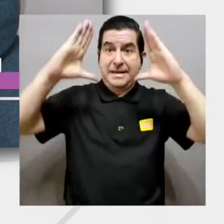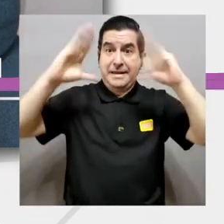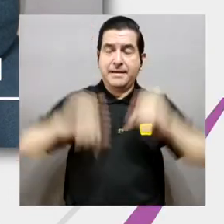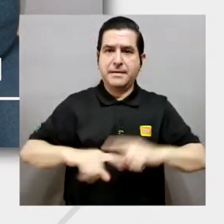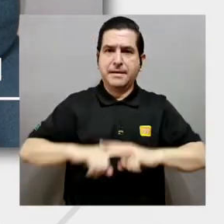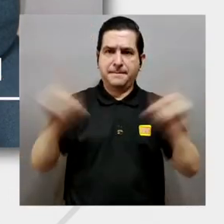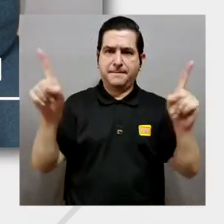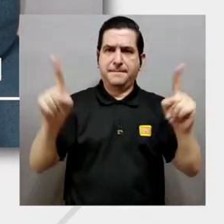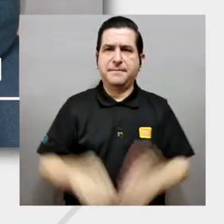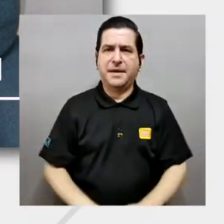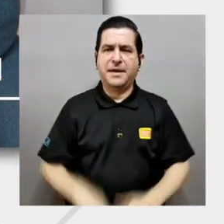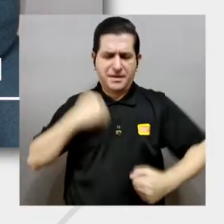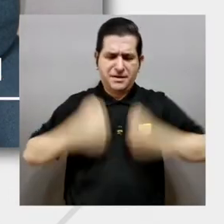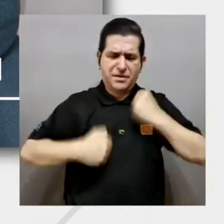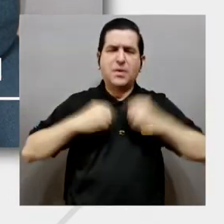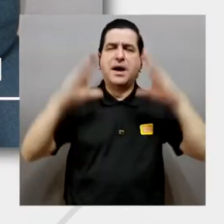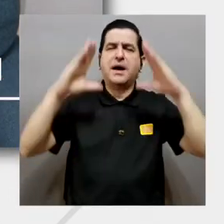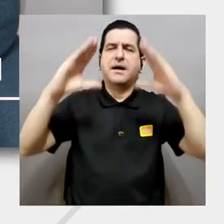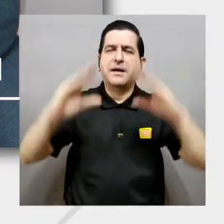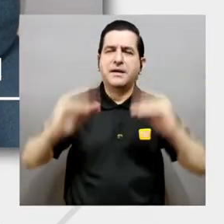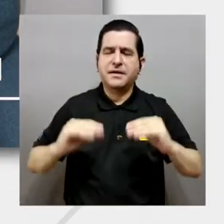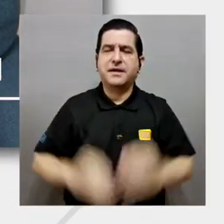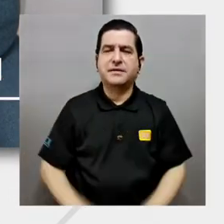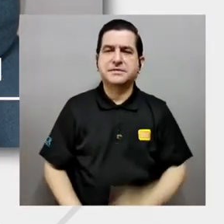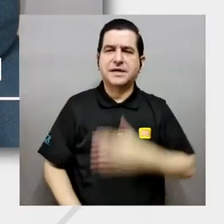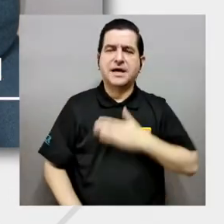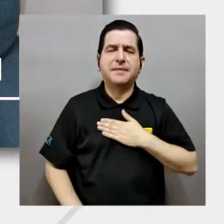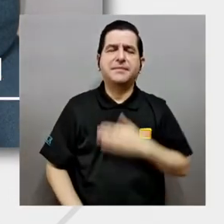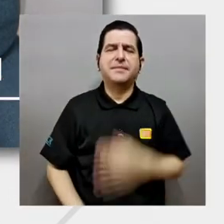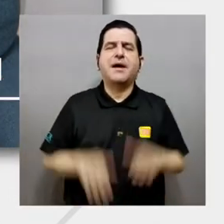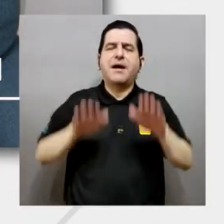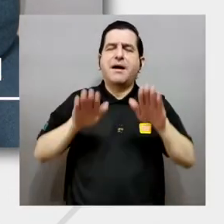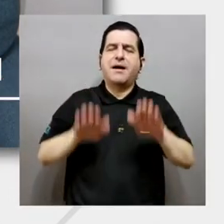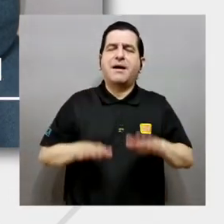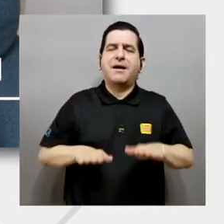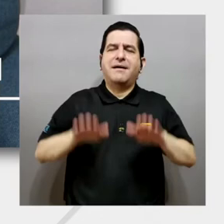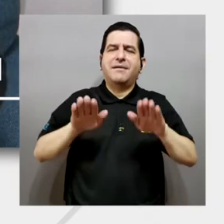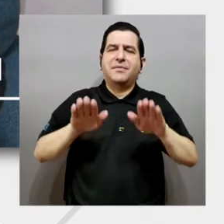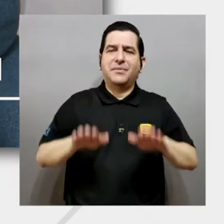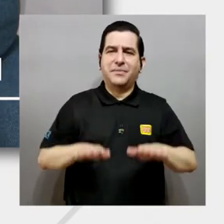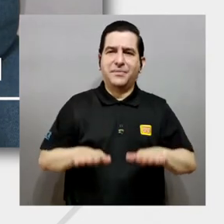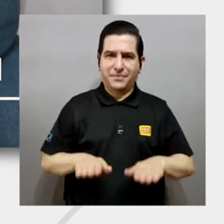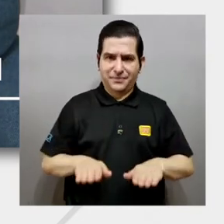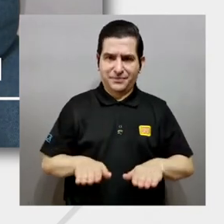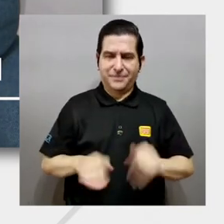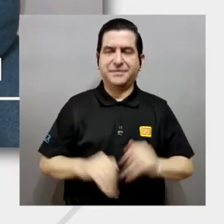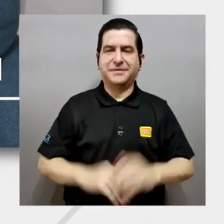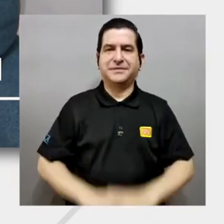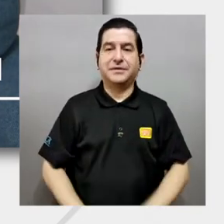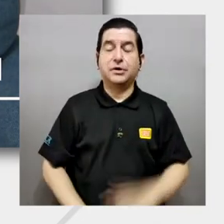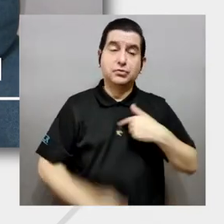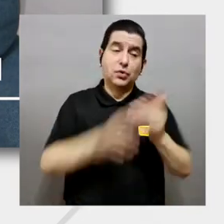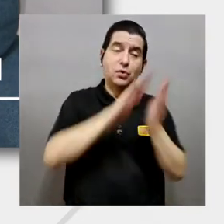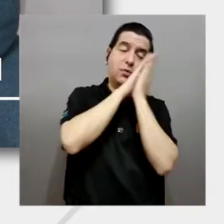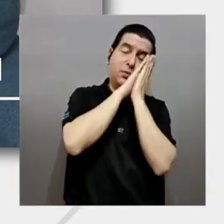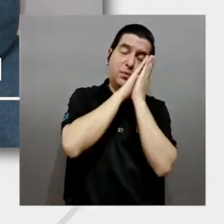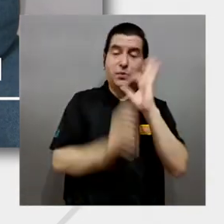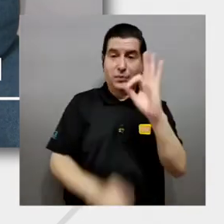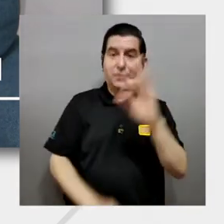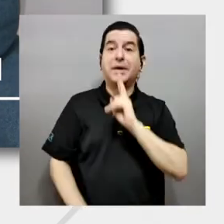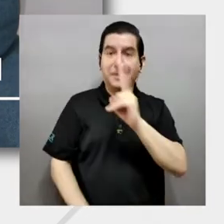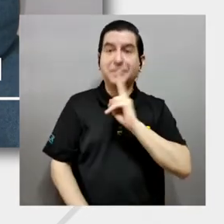bañaba, me di cuenta que se bañaba en la mañana, pero por bañarse en la noche puedo relajarme un poquito